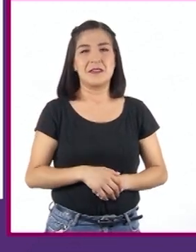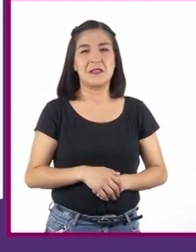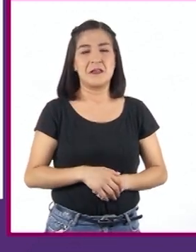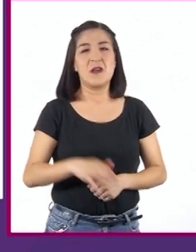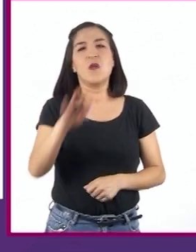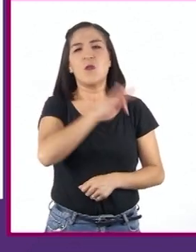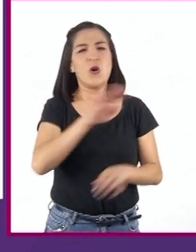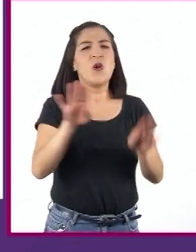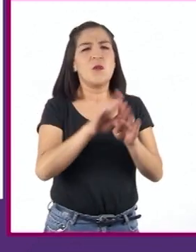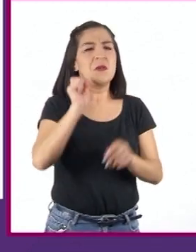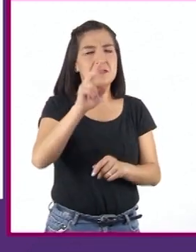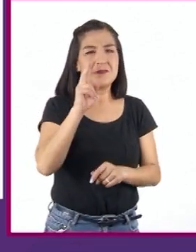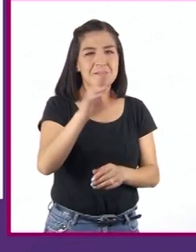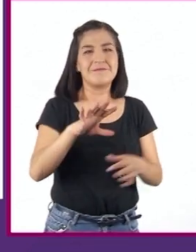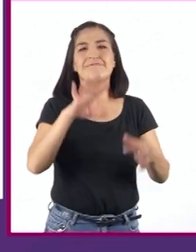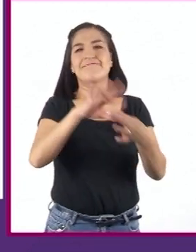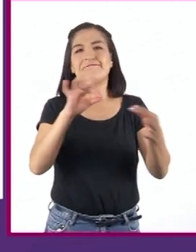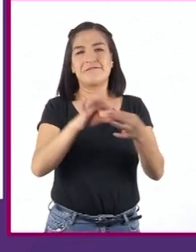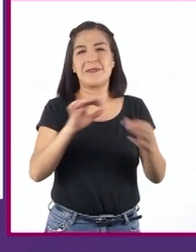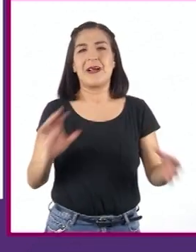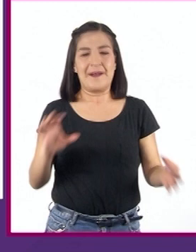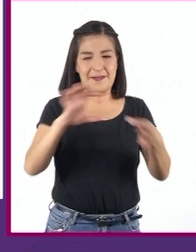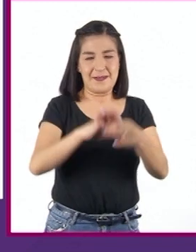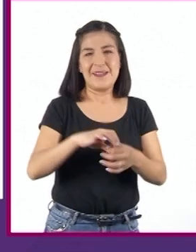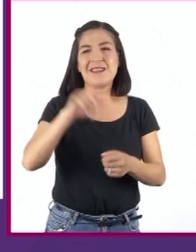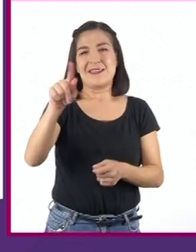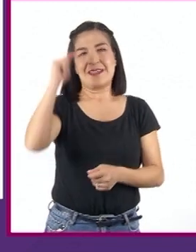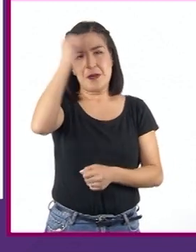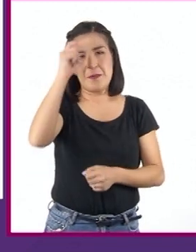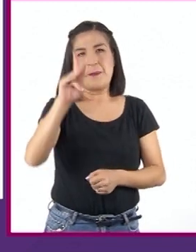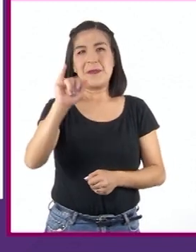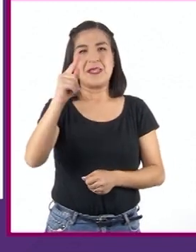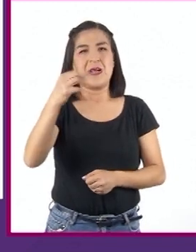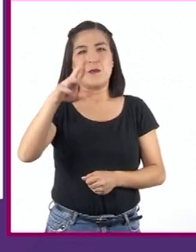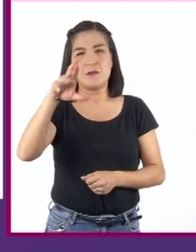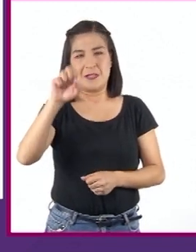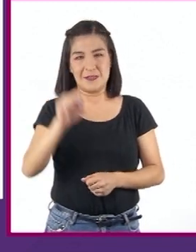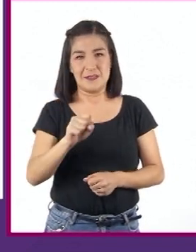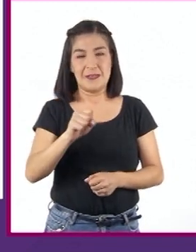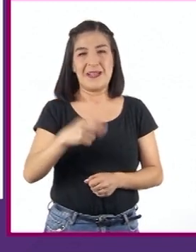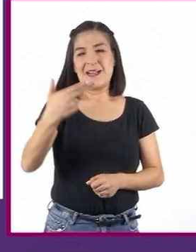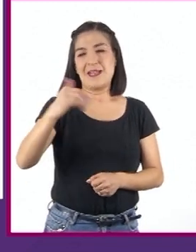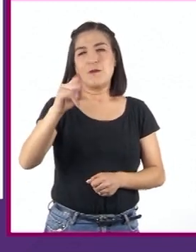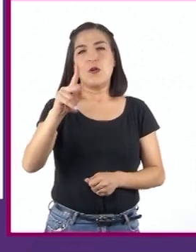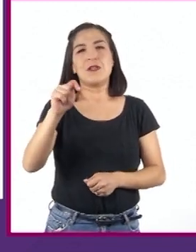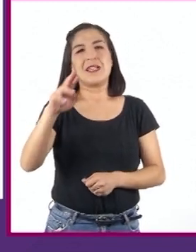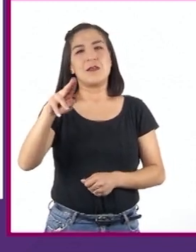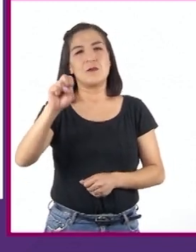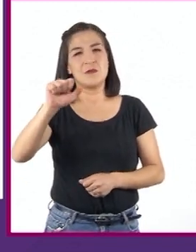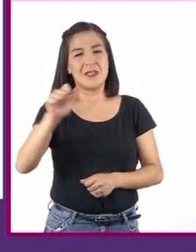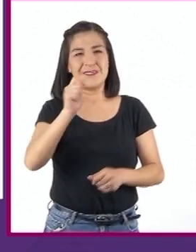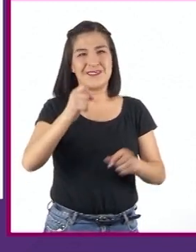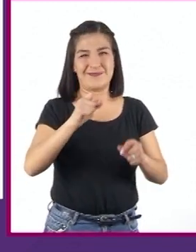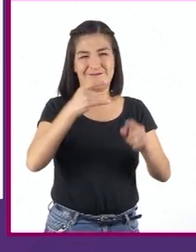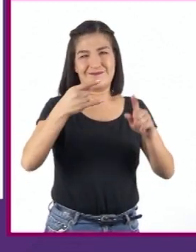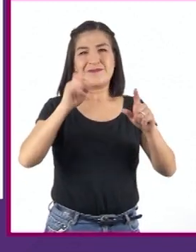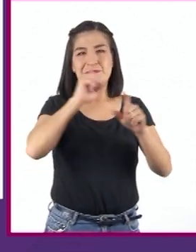podemos relacionarlo con el teorema de Pitágoras. La hipotenusa de este triángulo es